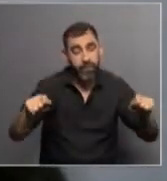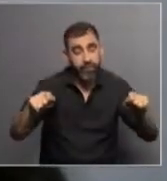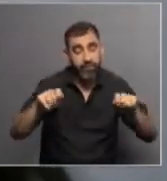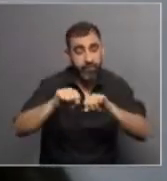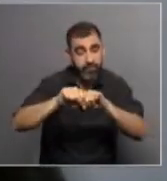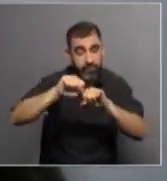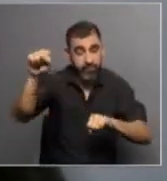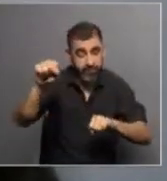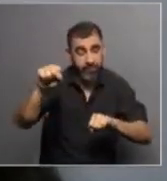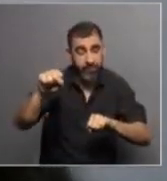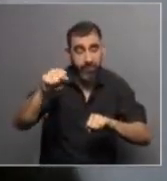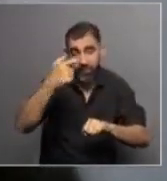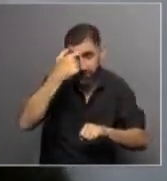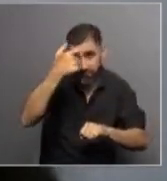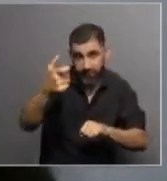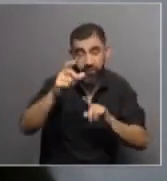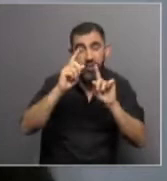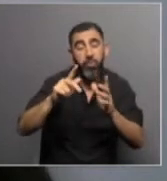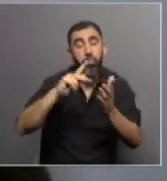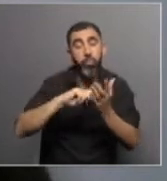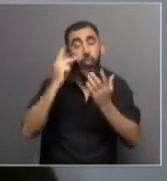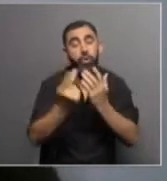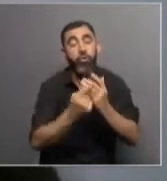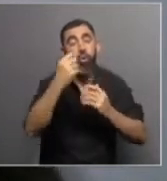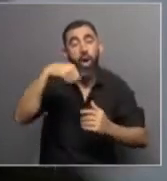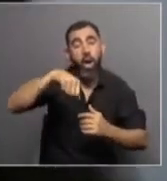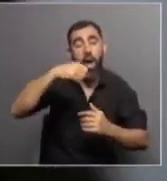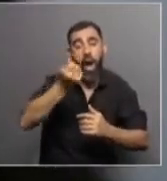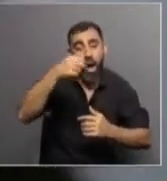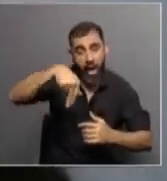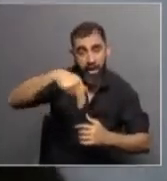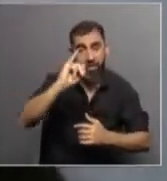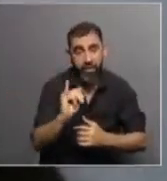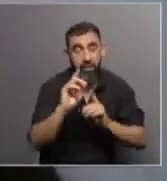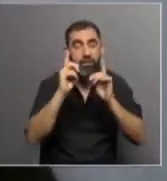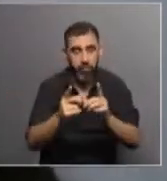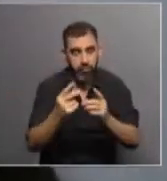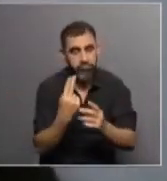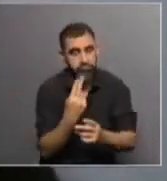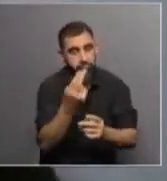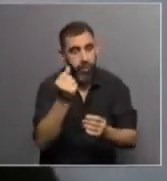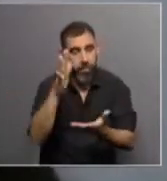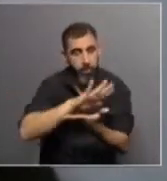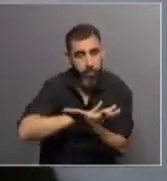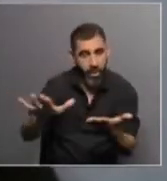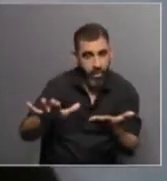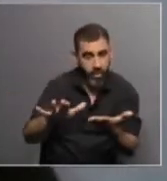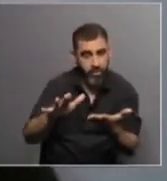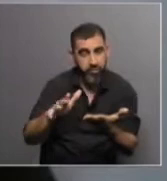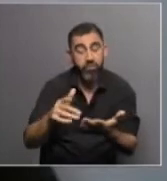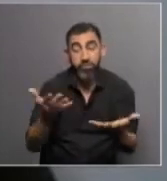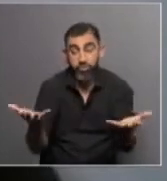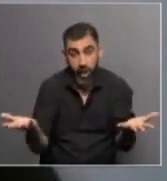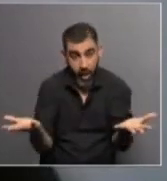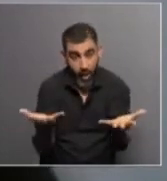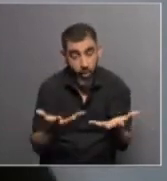Pedagogía Geociencias y también en el proyecto ANI, a su vez, bueno, siendo avalada por una beca de posgrado, me